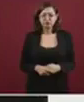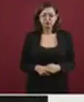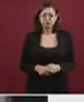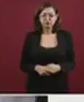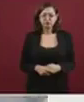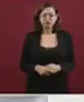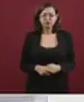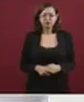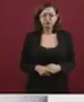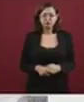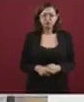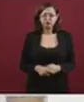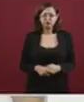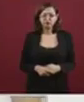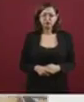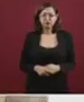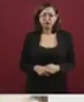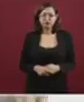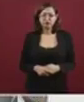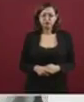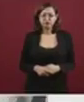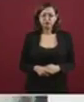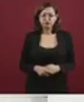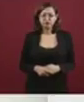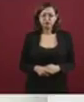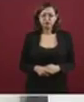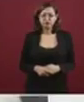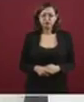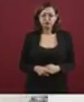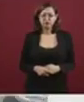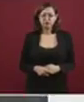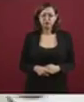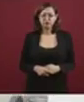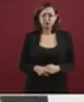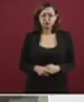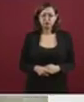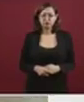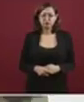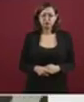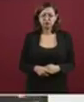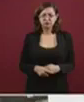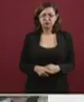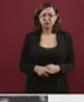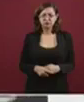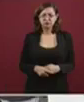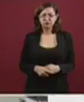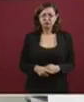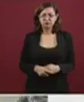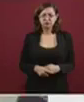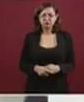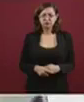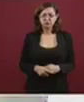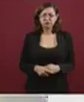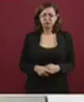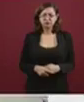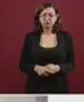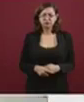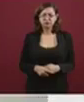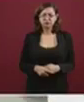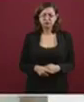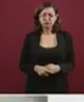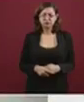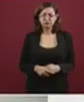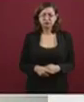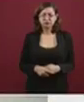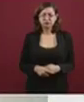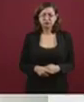Es el momento en el que lo detienen junto con otras personas que están siendo ahí increpadas, les